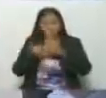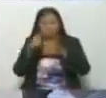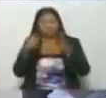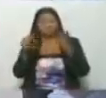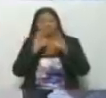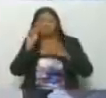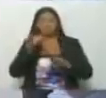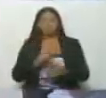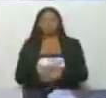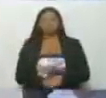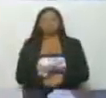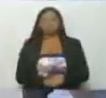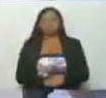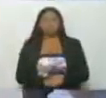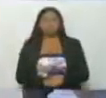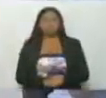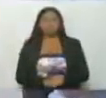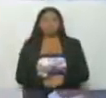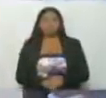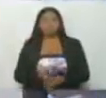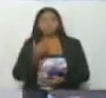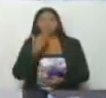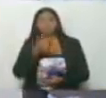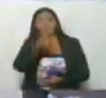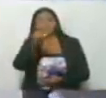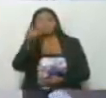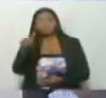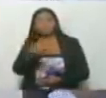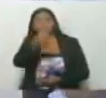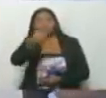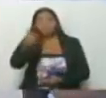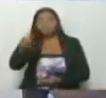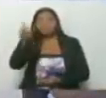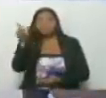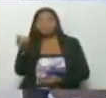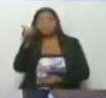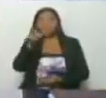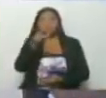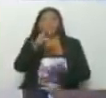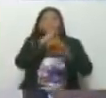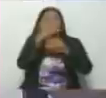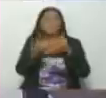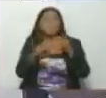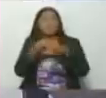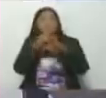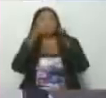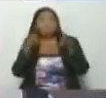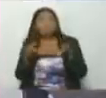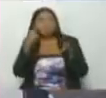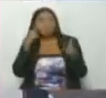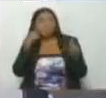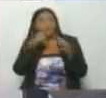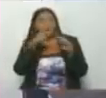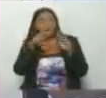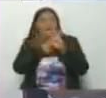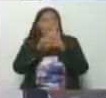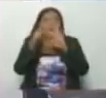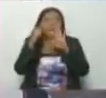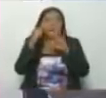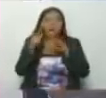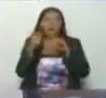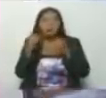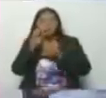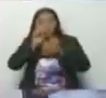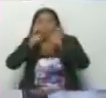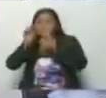cosas por eso se exigió que cada uno de los candidatos presentar un plan de gobierno para que sirva de referente a la hora de